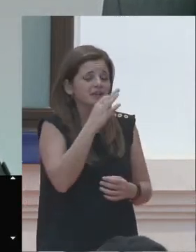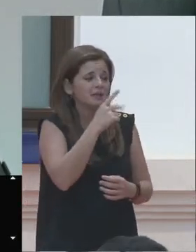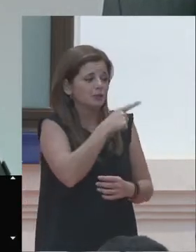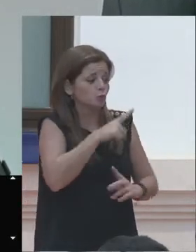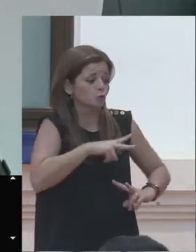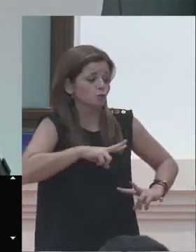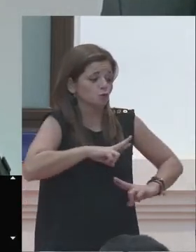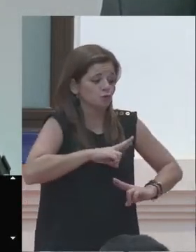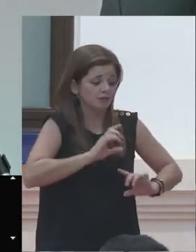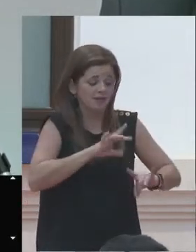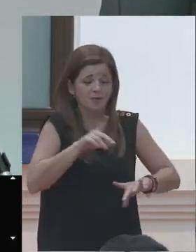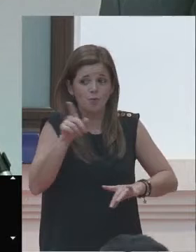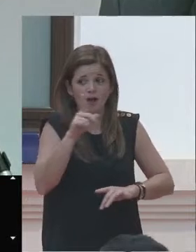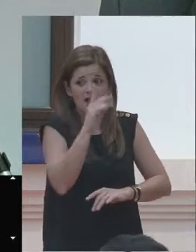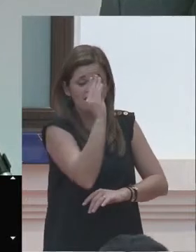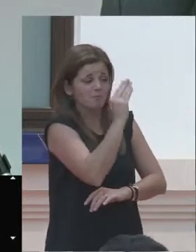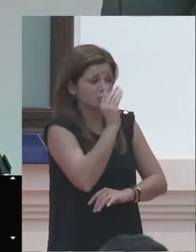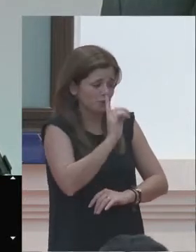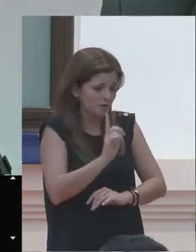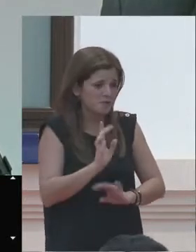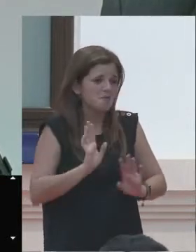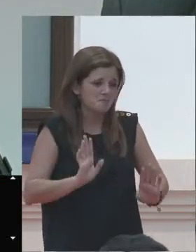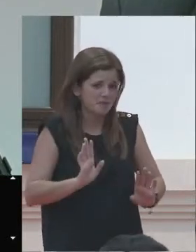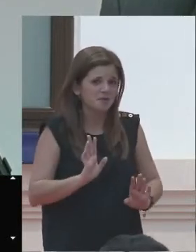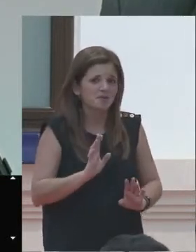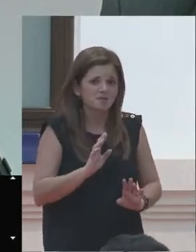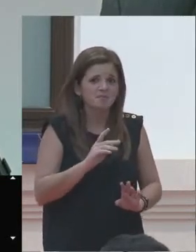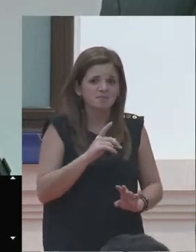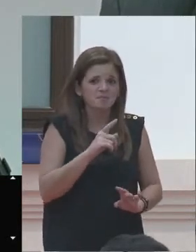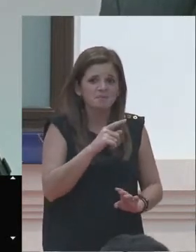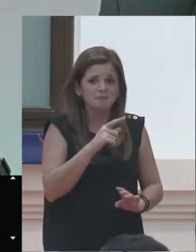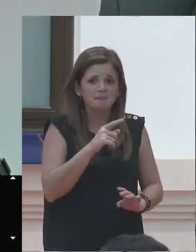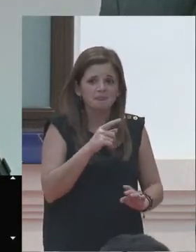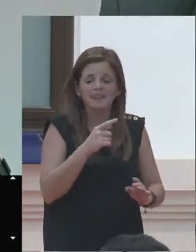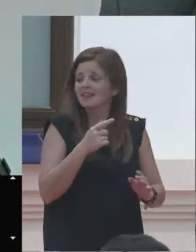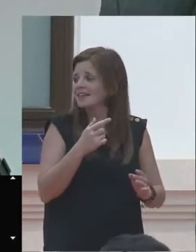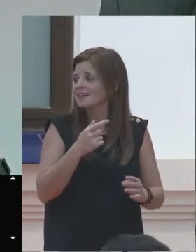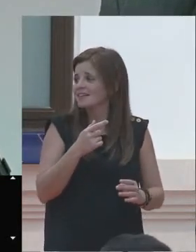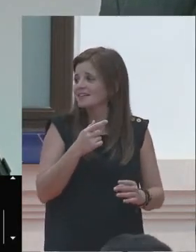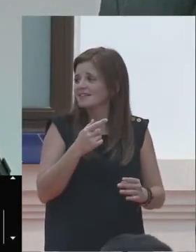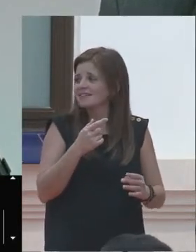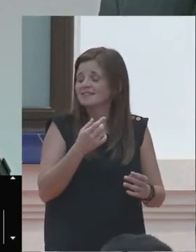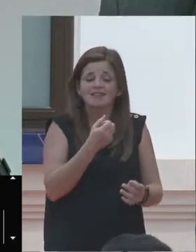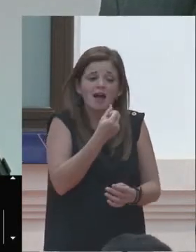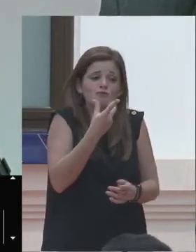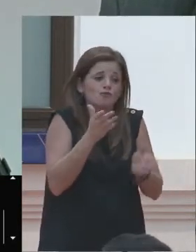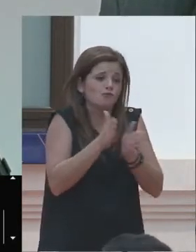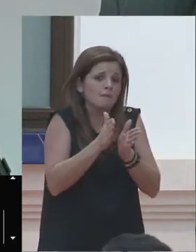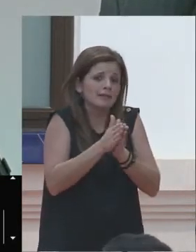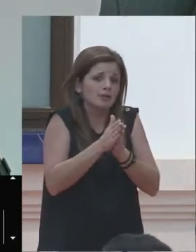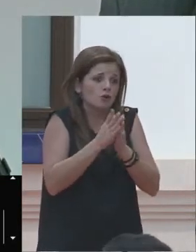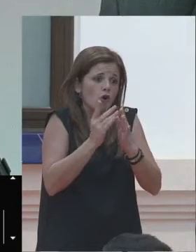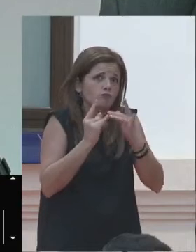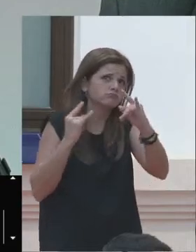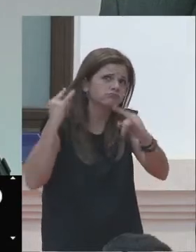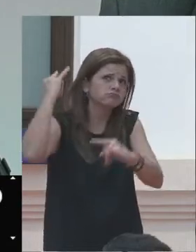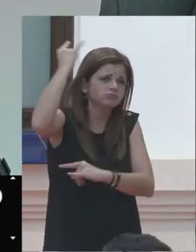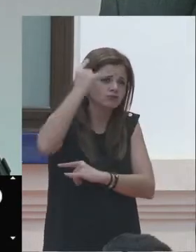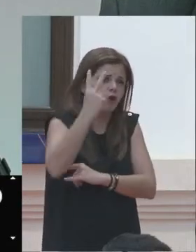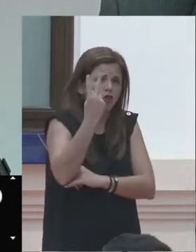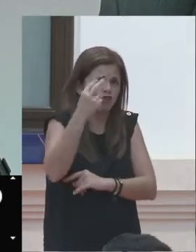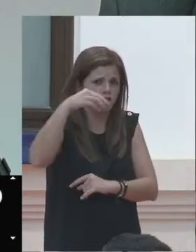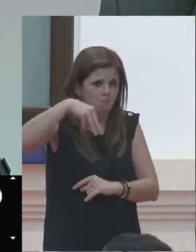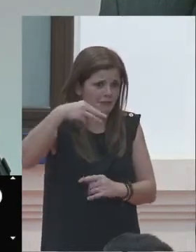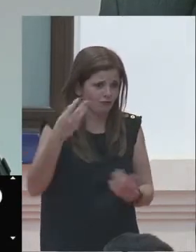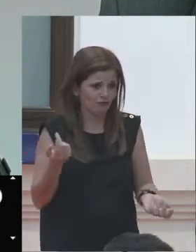Lorena. Tengo que decirte que tengo compañeros que miden más de 2 metros y cuando vuelan conmigo en el avión, que yo no llego al